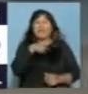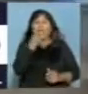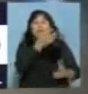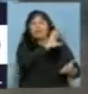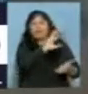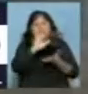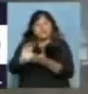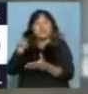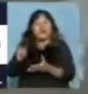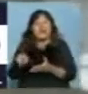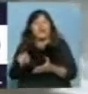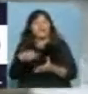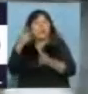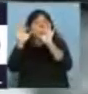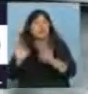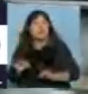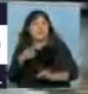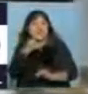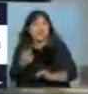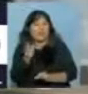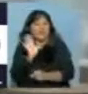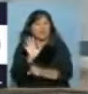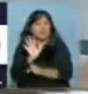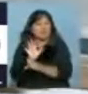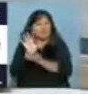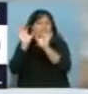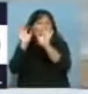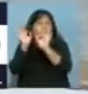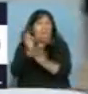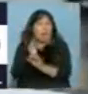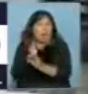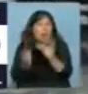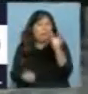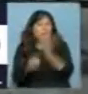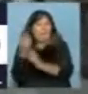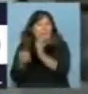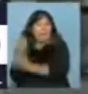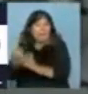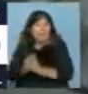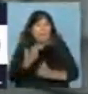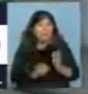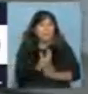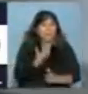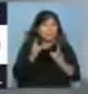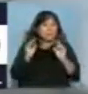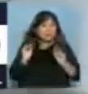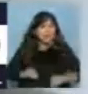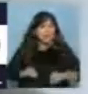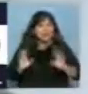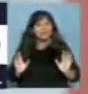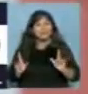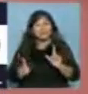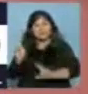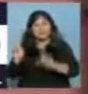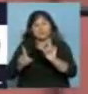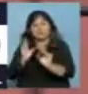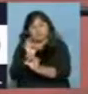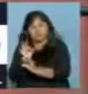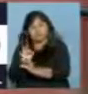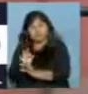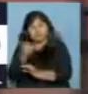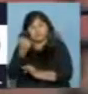es importante. En muchos de los establecimientos nuevos estamos creando cargos, en otros obviamente